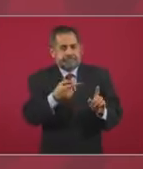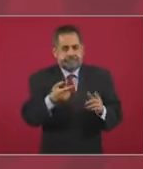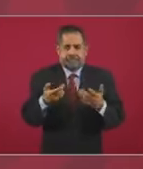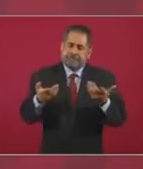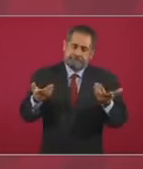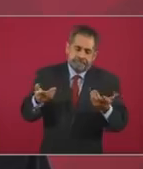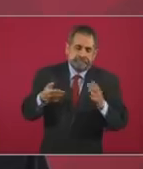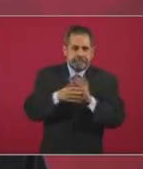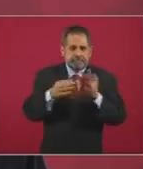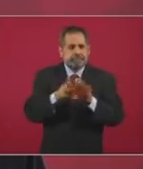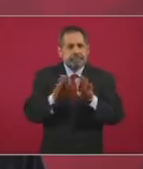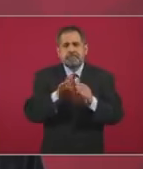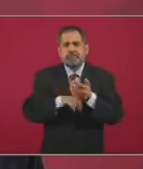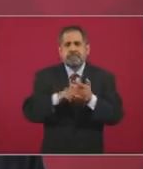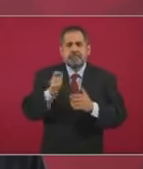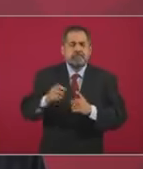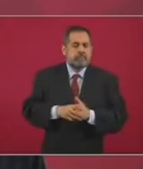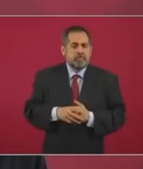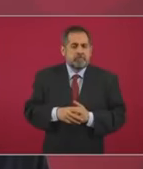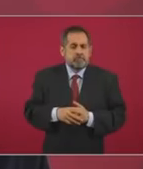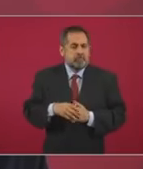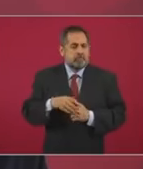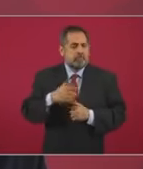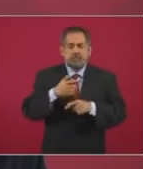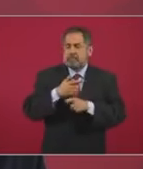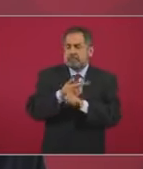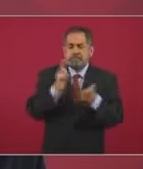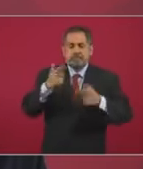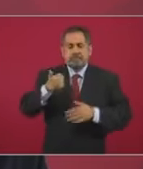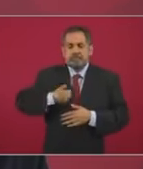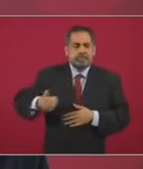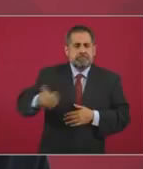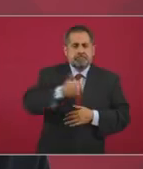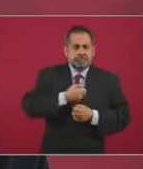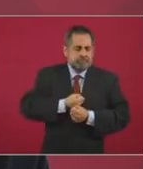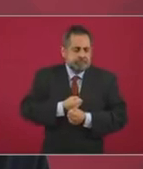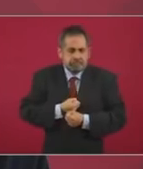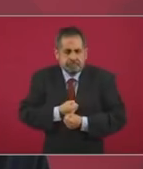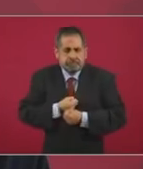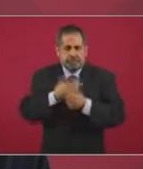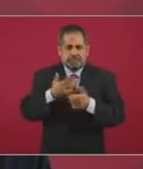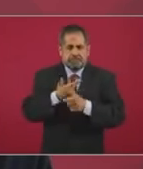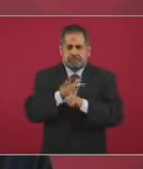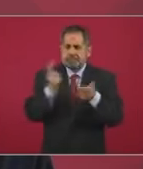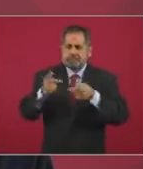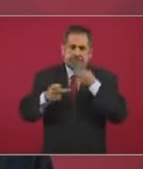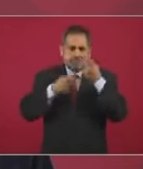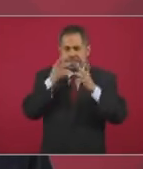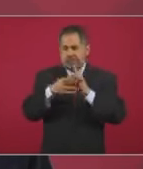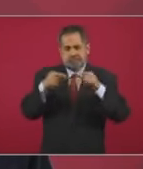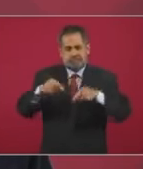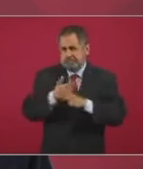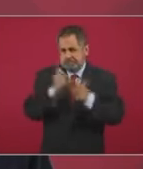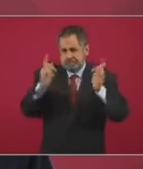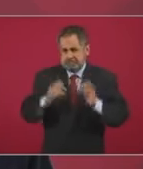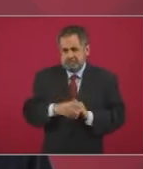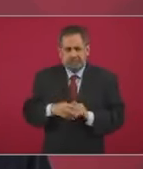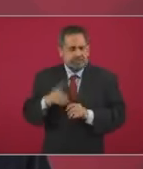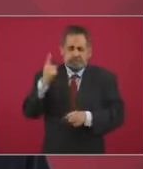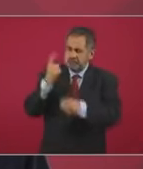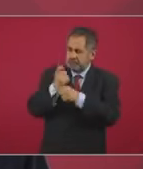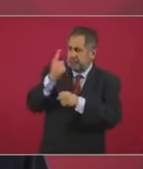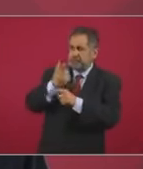regularlo. Además, está de por medio la libertad. Entonces, tenemos que poner por encima de